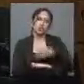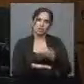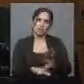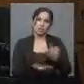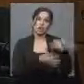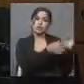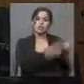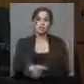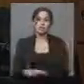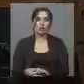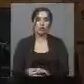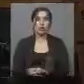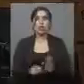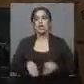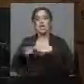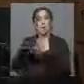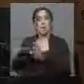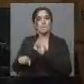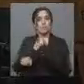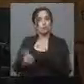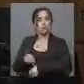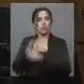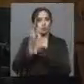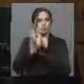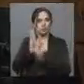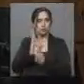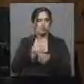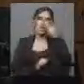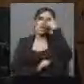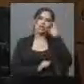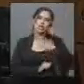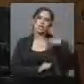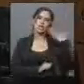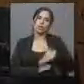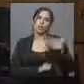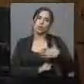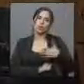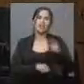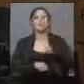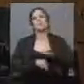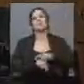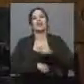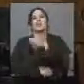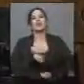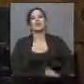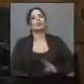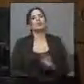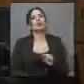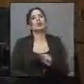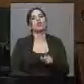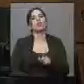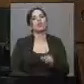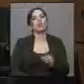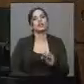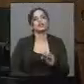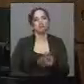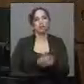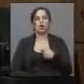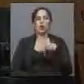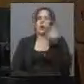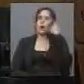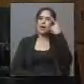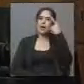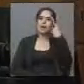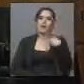presupuesto... ...creo que es fundamental que el pecado original... Tiempo, diputado Castro. ...en términos de inmediato, sea corregir